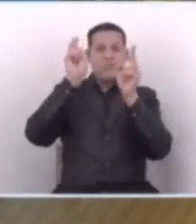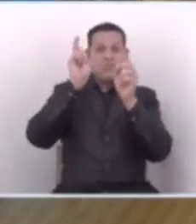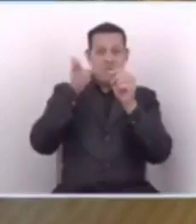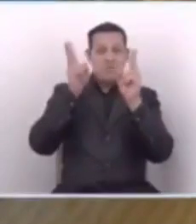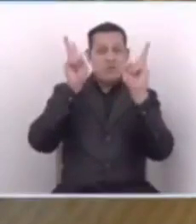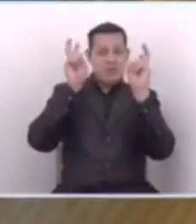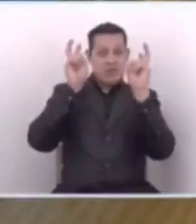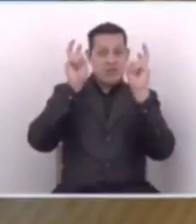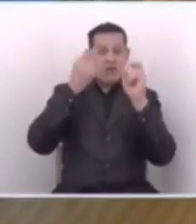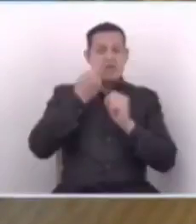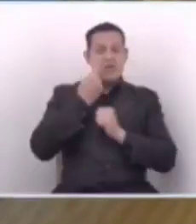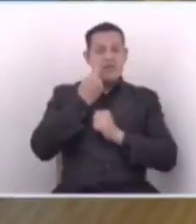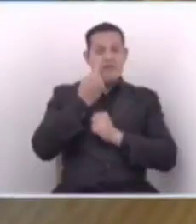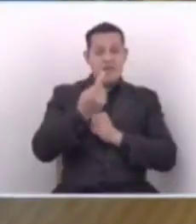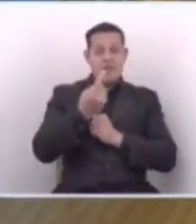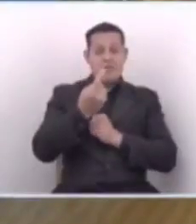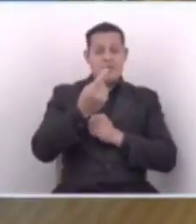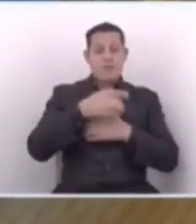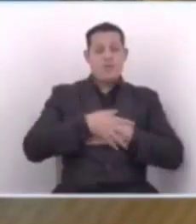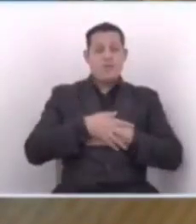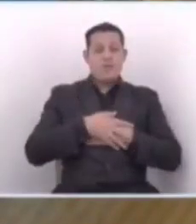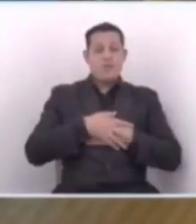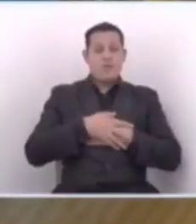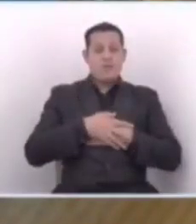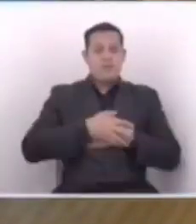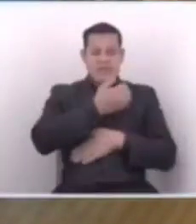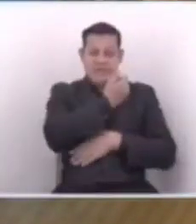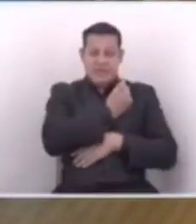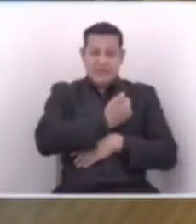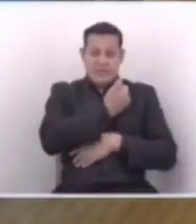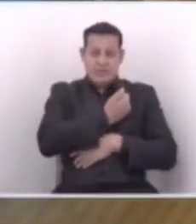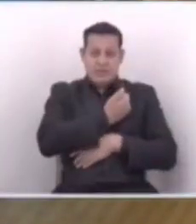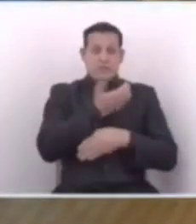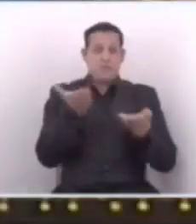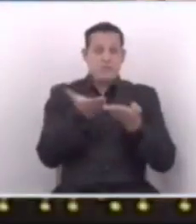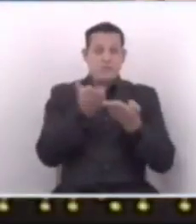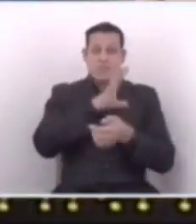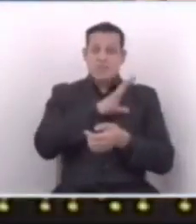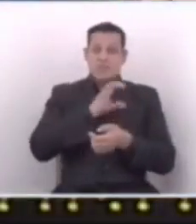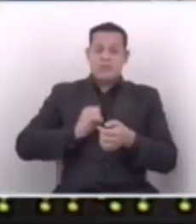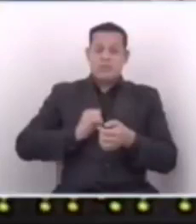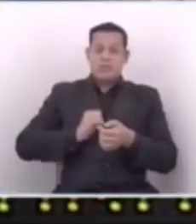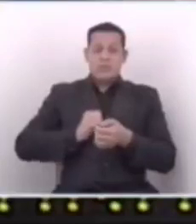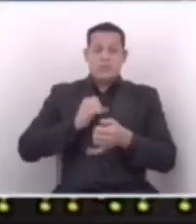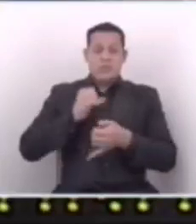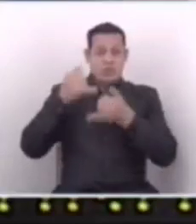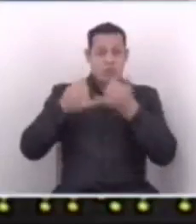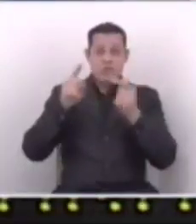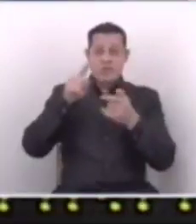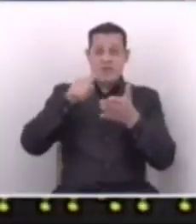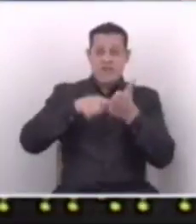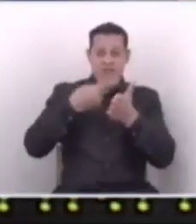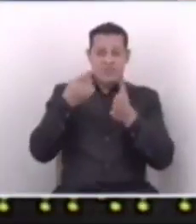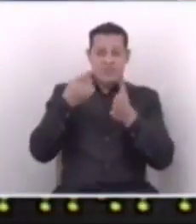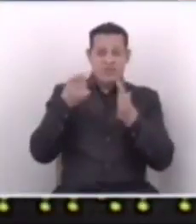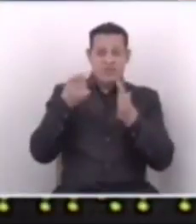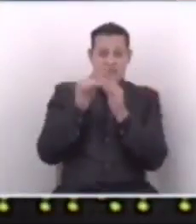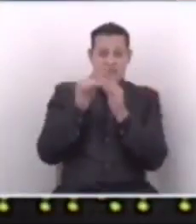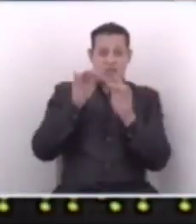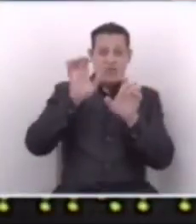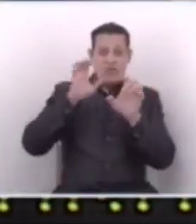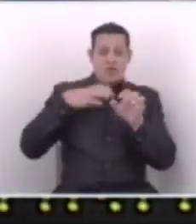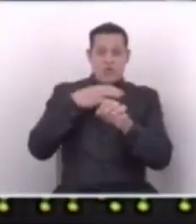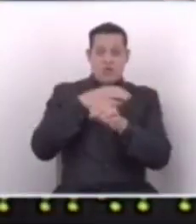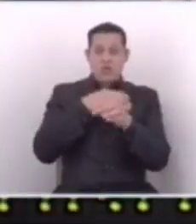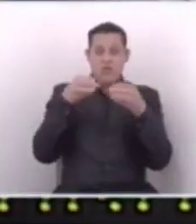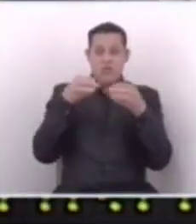tema. Y vieron las torturas que pasan en El Salvador, según ellos. La última vez que se reunió ese comité para